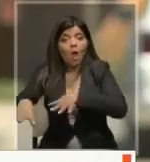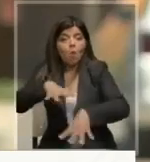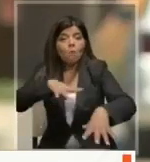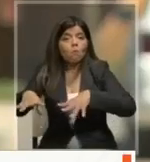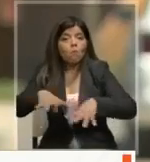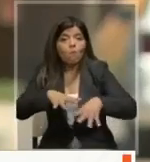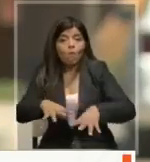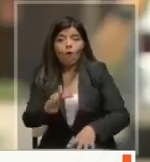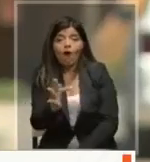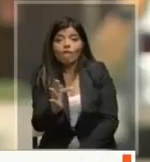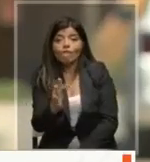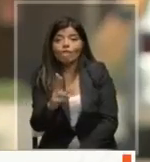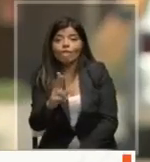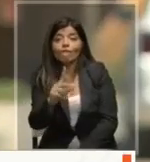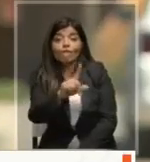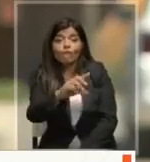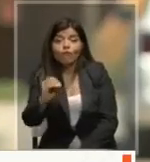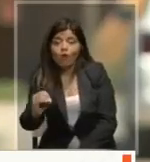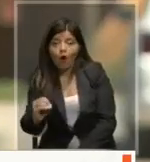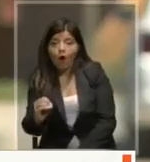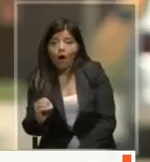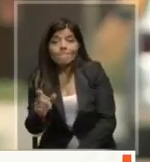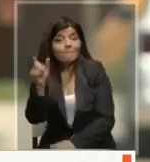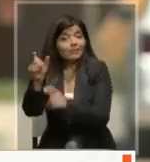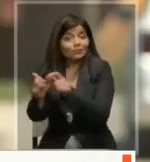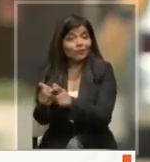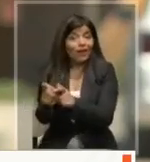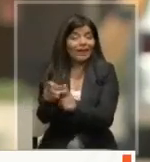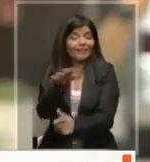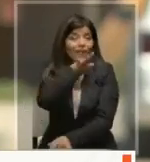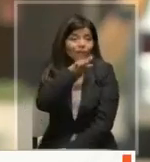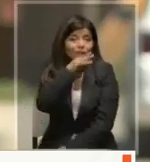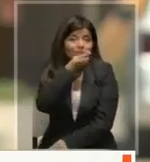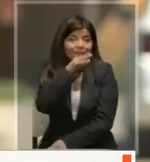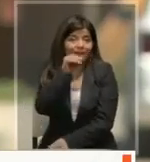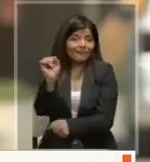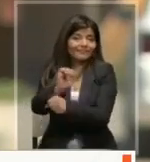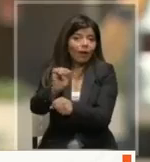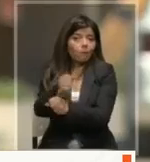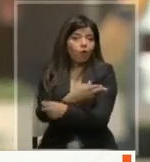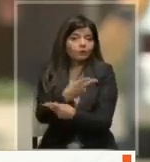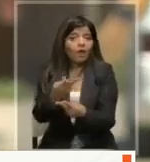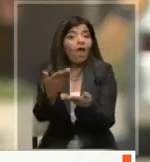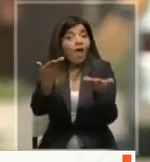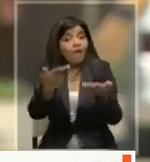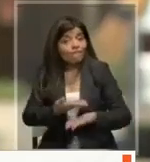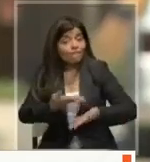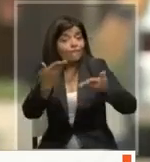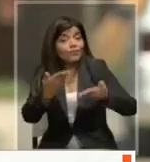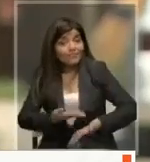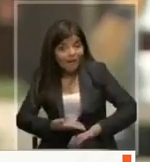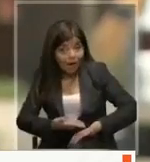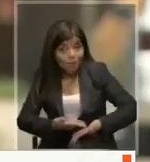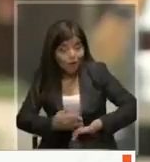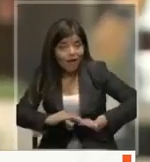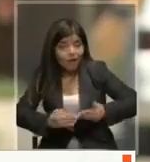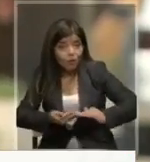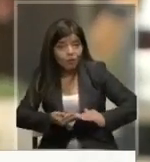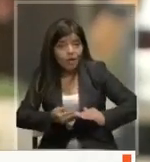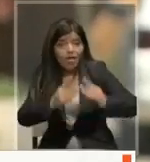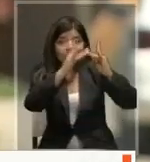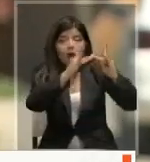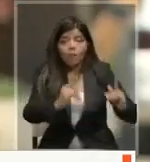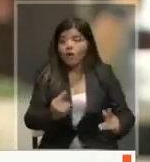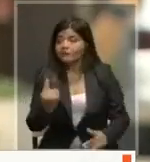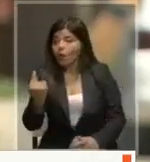Flo, Me Muevo Florida, un comité de usuarios de transporte público a quien invitamos a toda la comunidad desde el Puente 1 hasta Quillón incluso